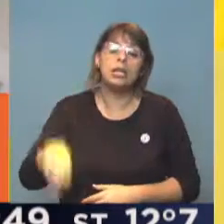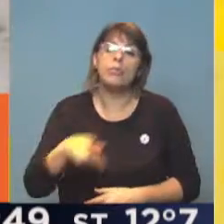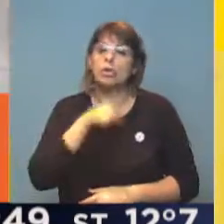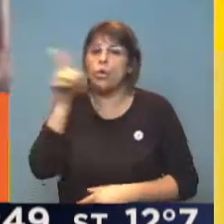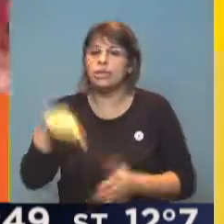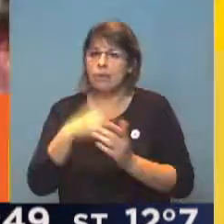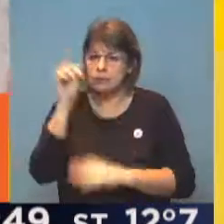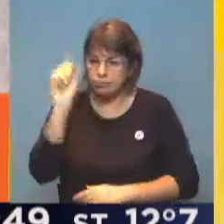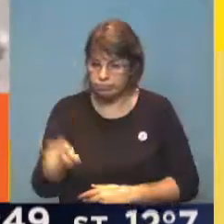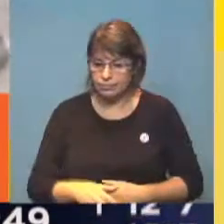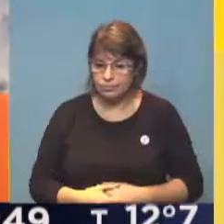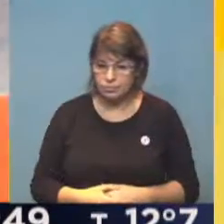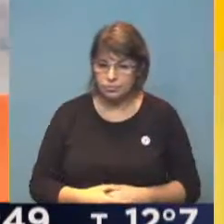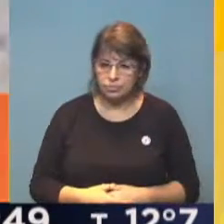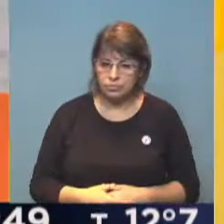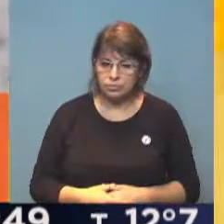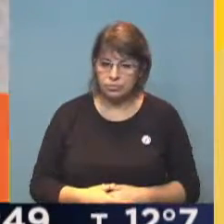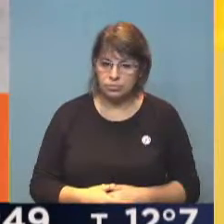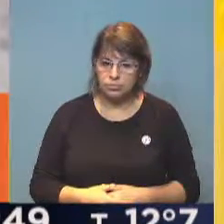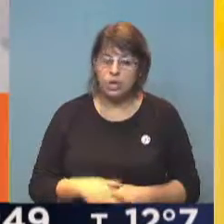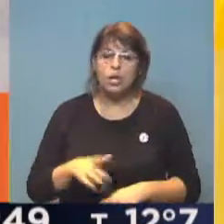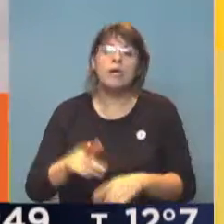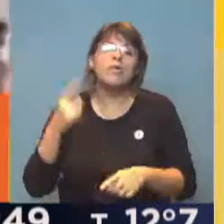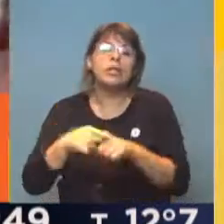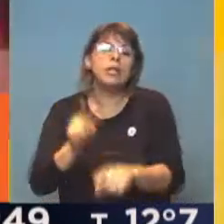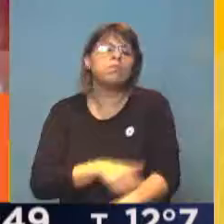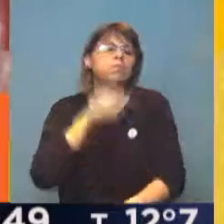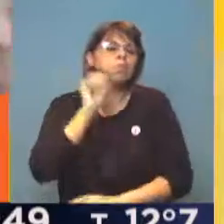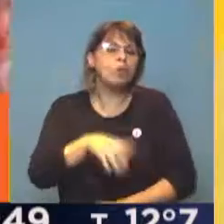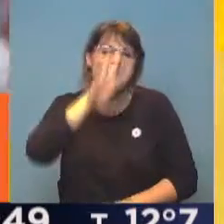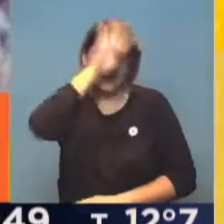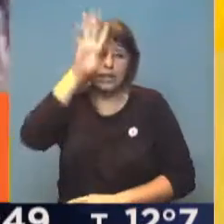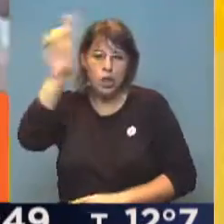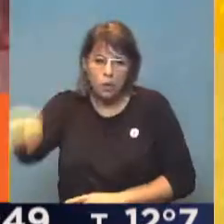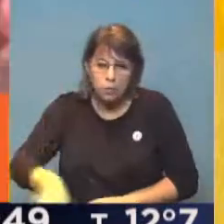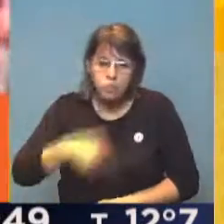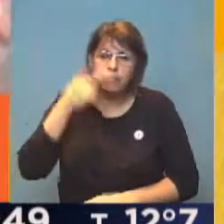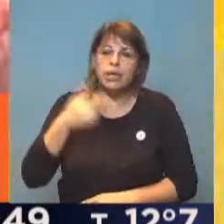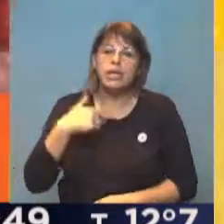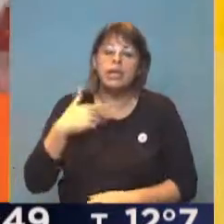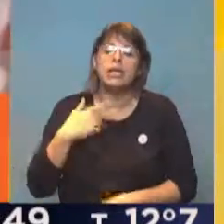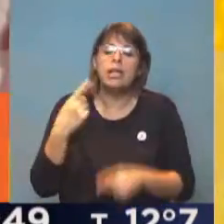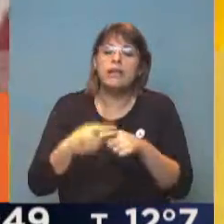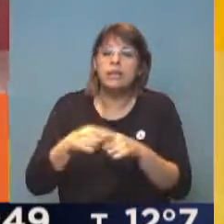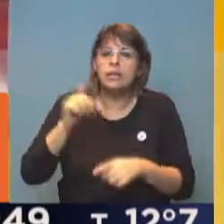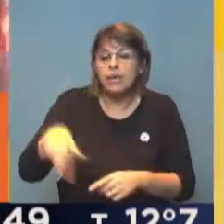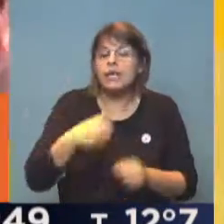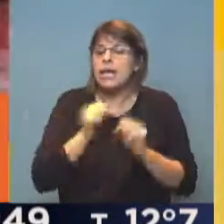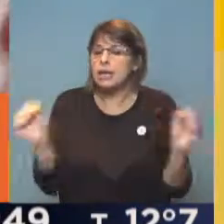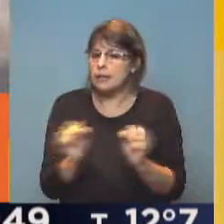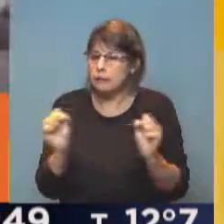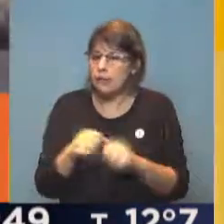de la capital San Fernando. Es una tradicional fiesta aborigen ante la llegada de cada nuevo solsticio de invierno.